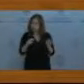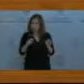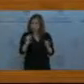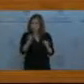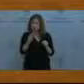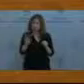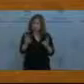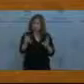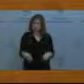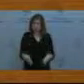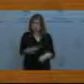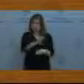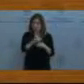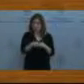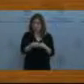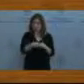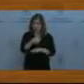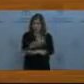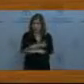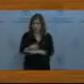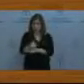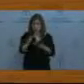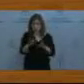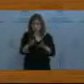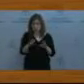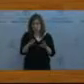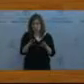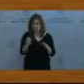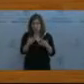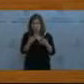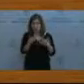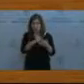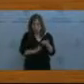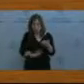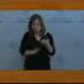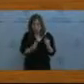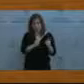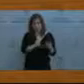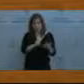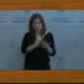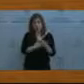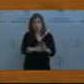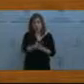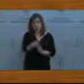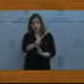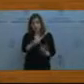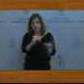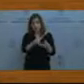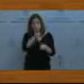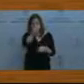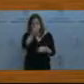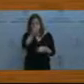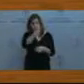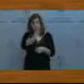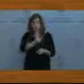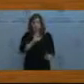aceptado esa enmienda de Ciudadanos. Pero tal y como estaba redactada inicialmente esa proposición no de ley, desde el Grupo Parlamentario Socialista estábamos